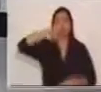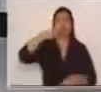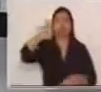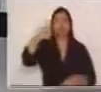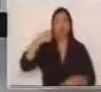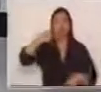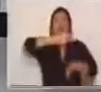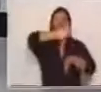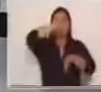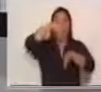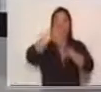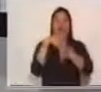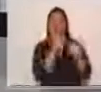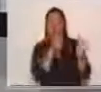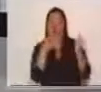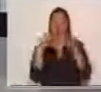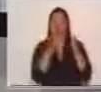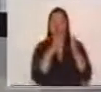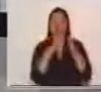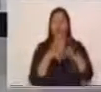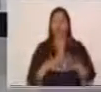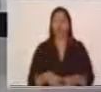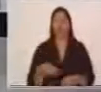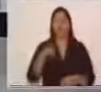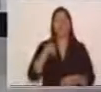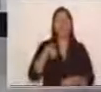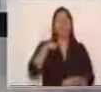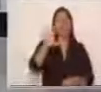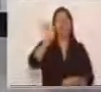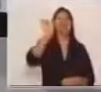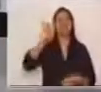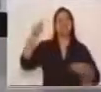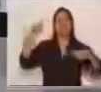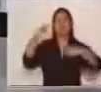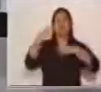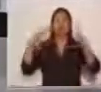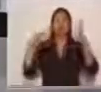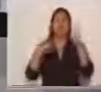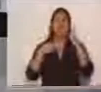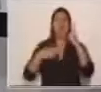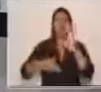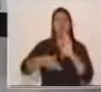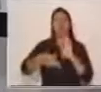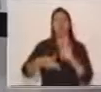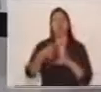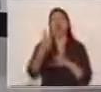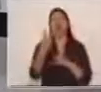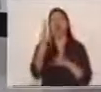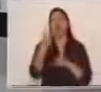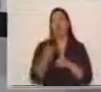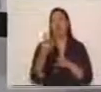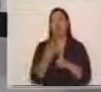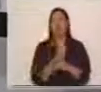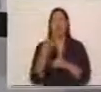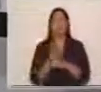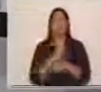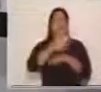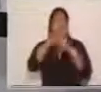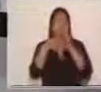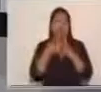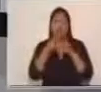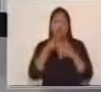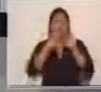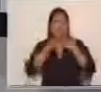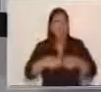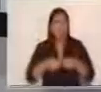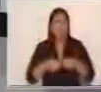del Medio Ambiente. Te invito a reducir, reutilizar y reciclar todo lo que tú puedas utilizar para salvar a